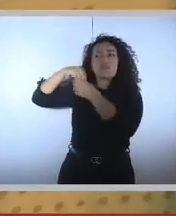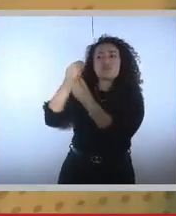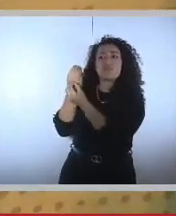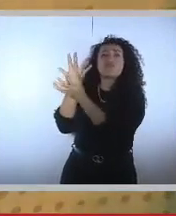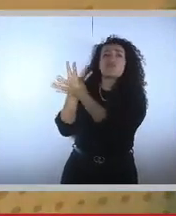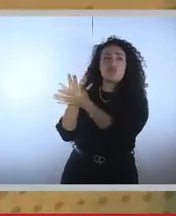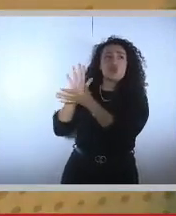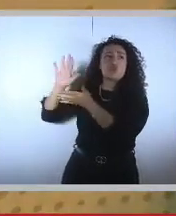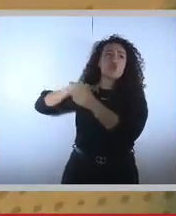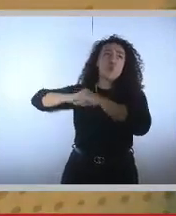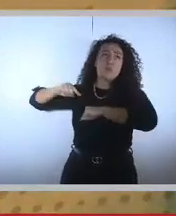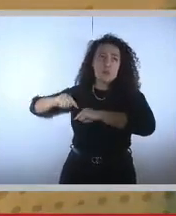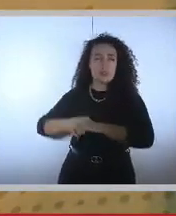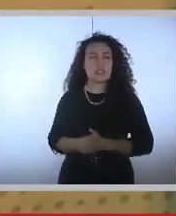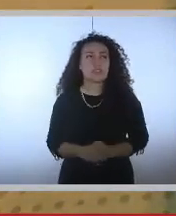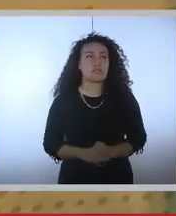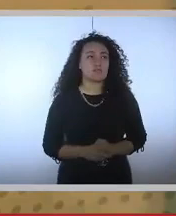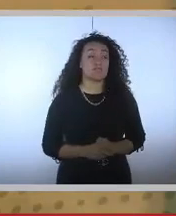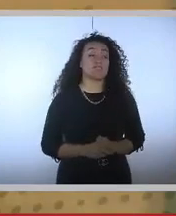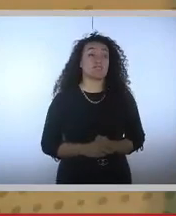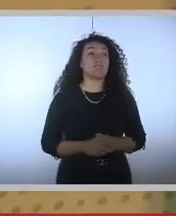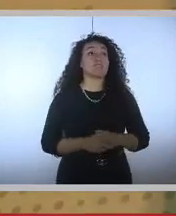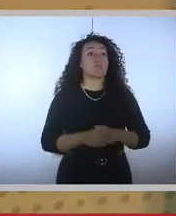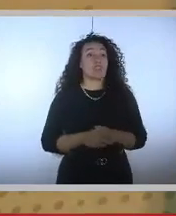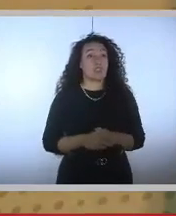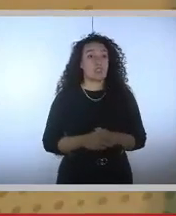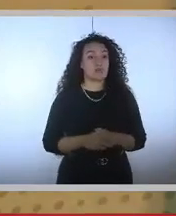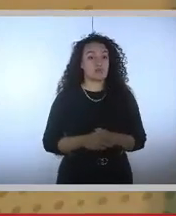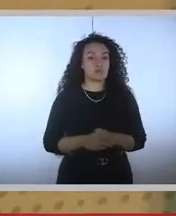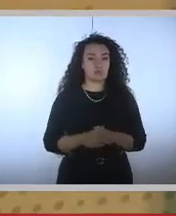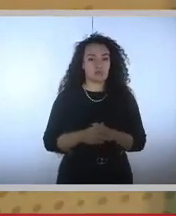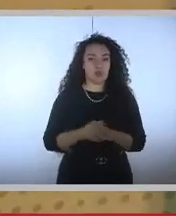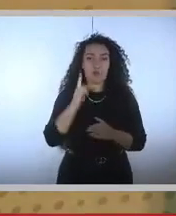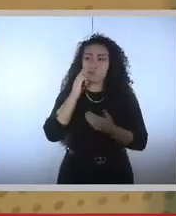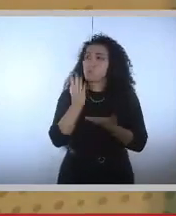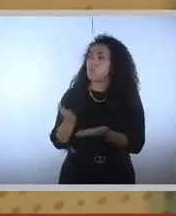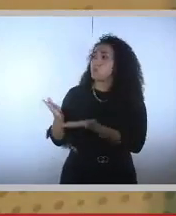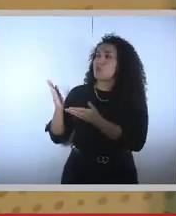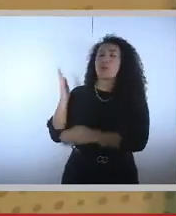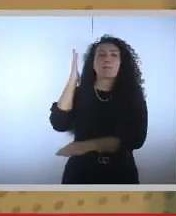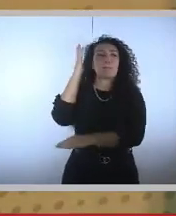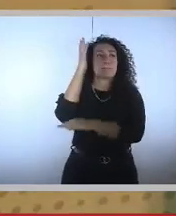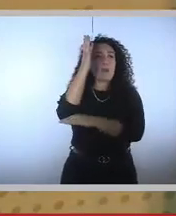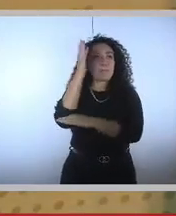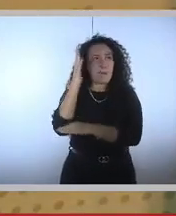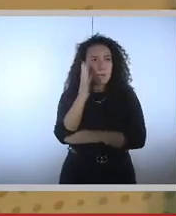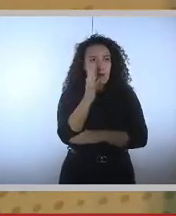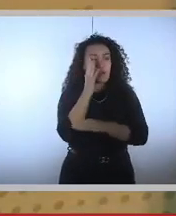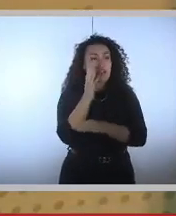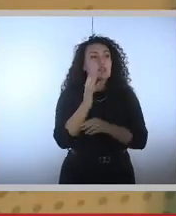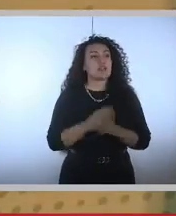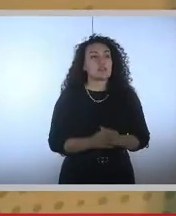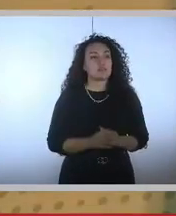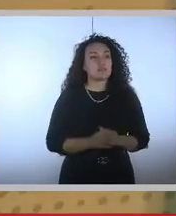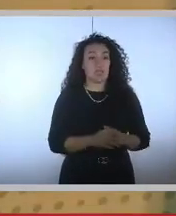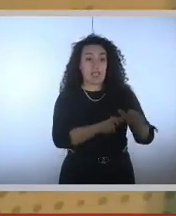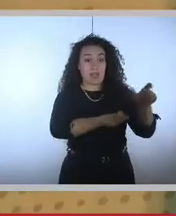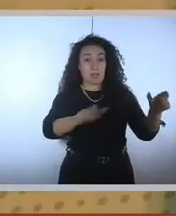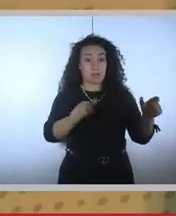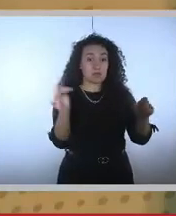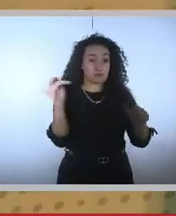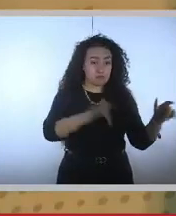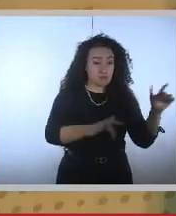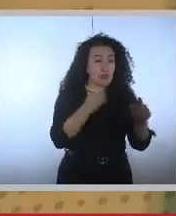tanto, a los que están en esta plenaria, reafirmamos nuestra invitación para que podamos en